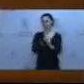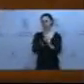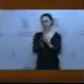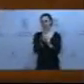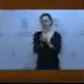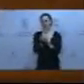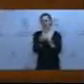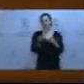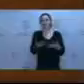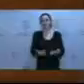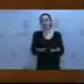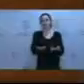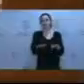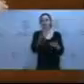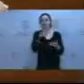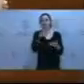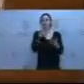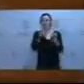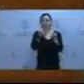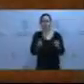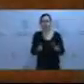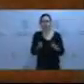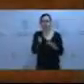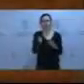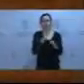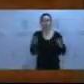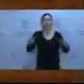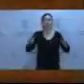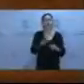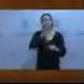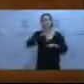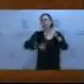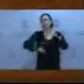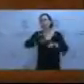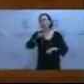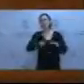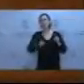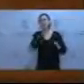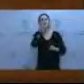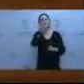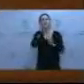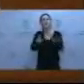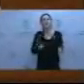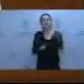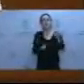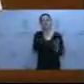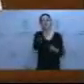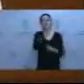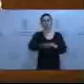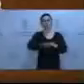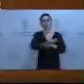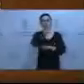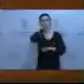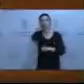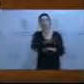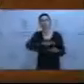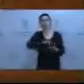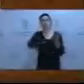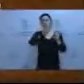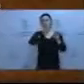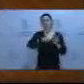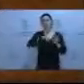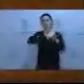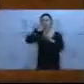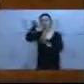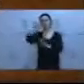más, yo digo, ajustes, usted dice recortes, elija usted la palabra, bajo gobiernos socialistas. 9,6